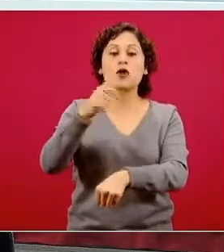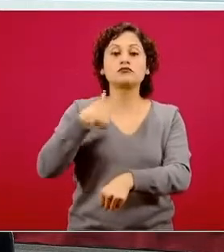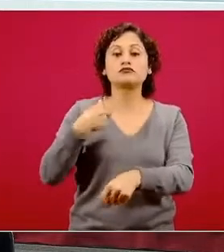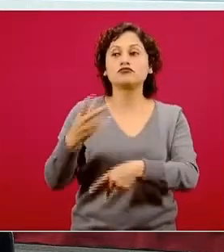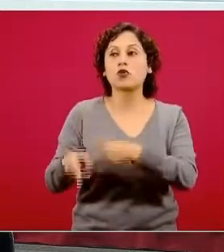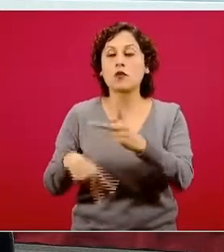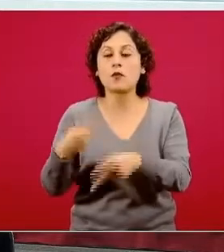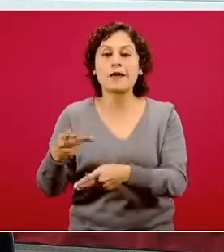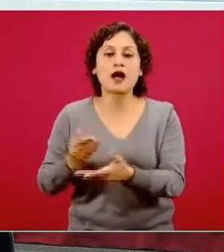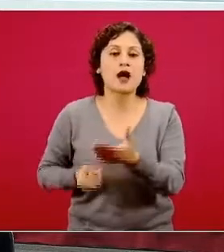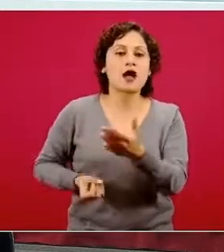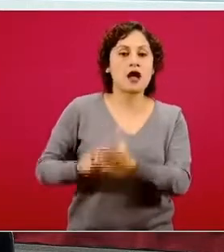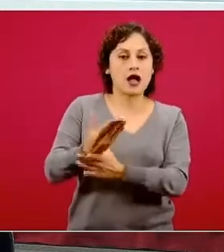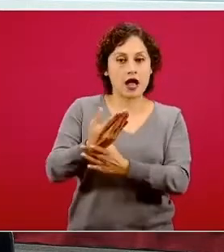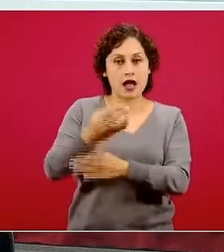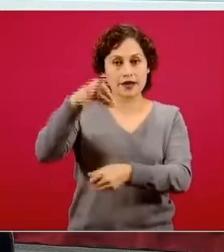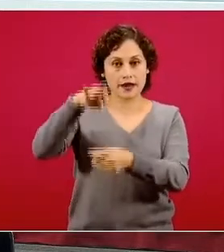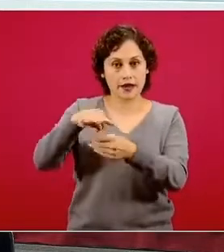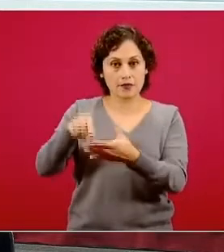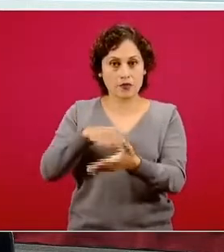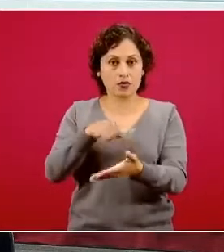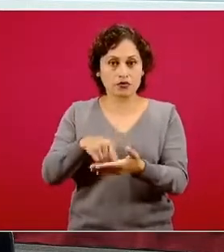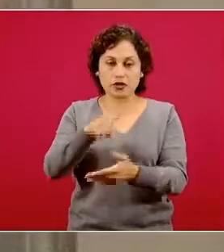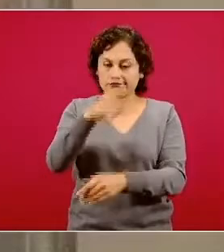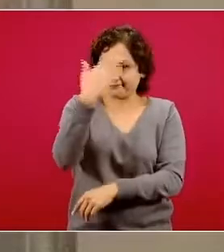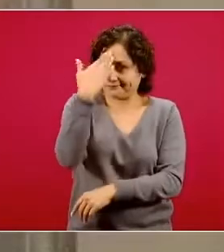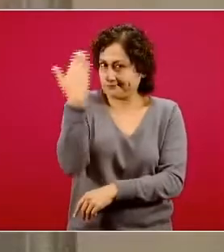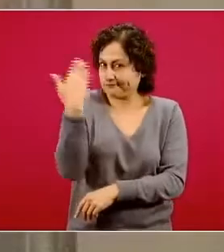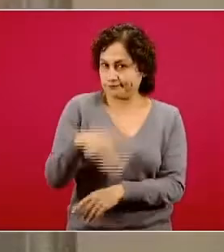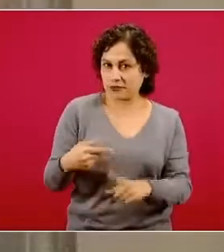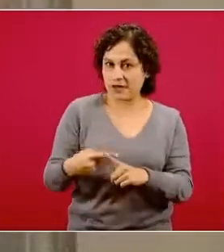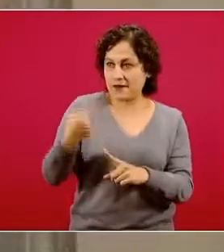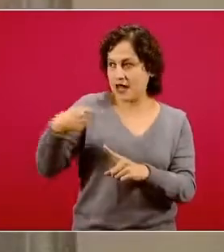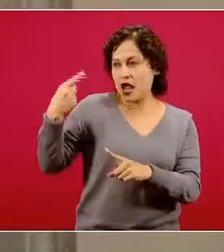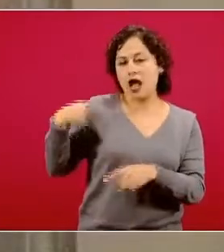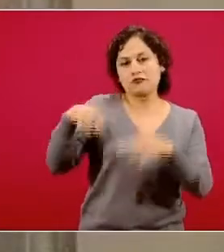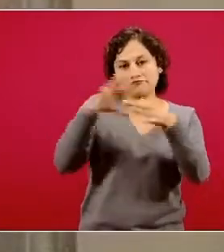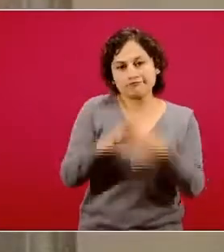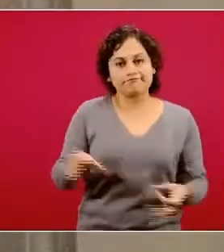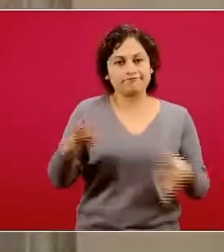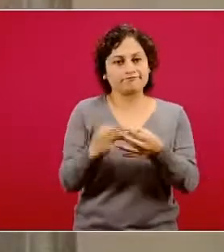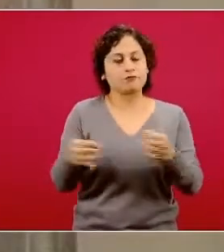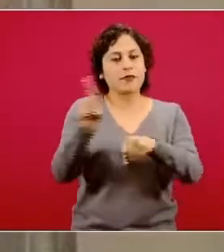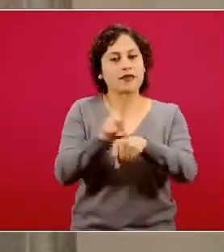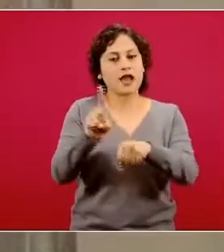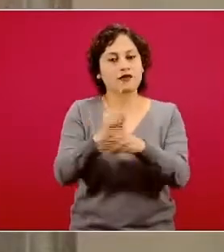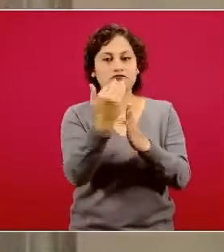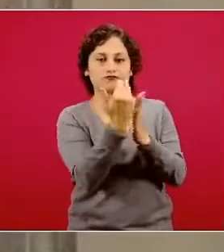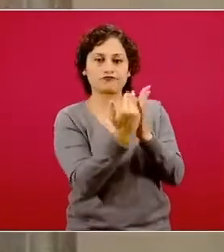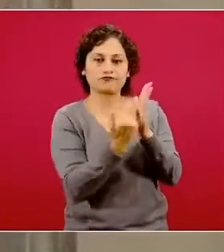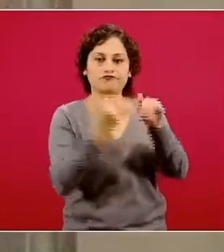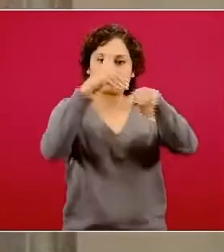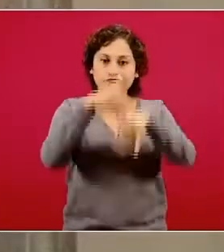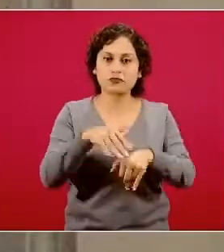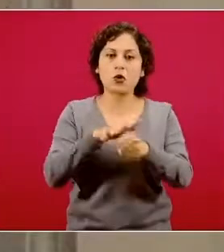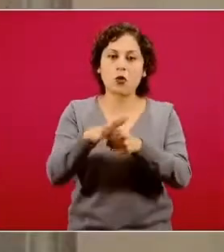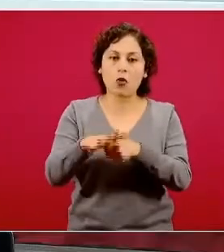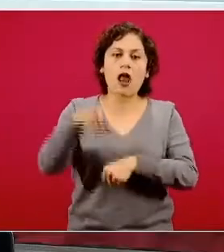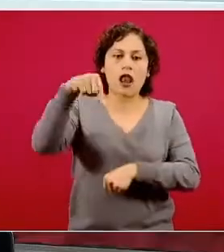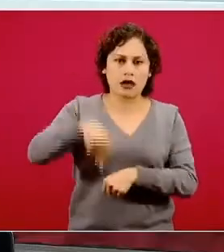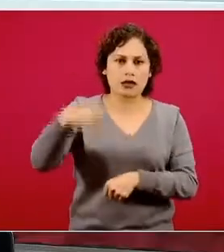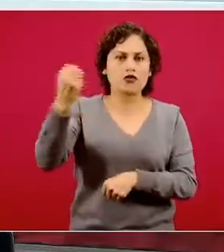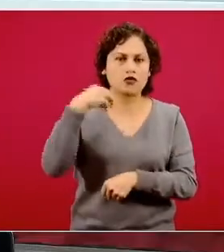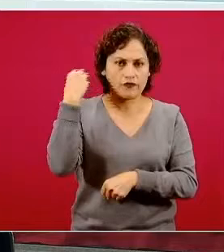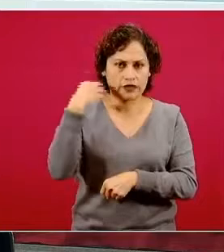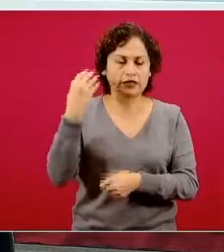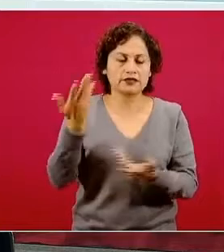las medidas son las que hemos estado platicando todos los días aquí que ha habido conferencia de